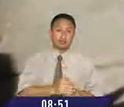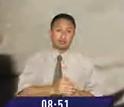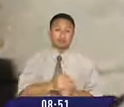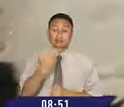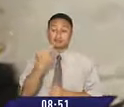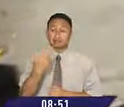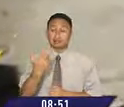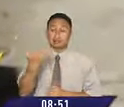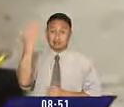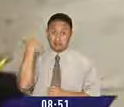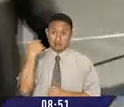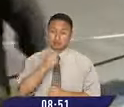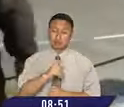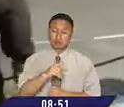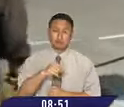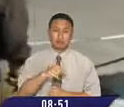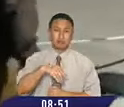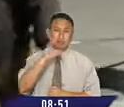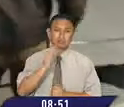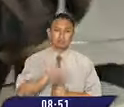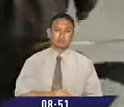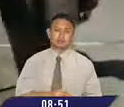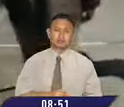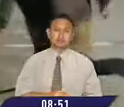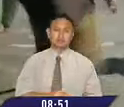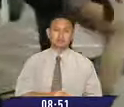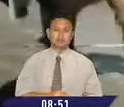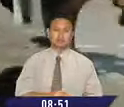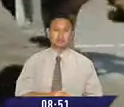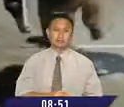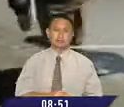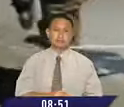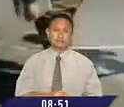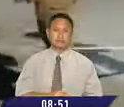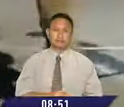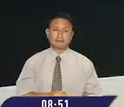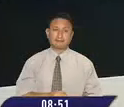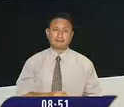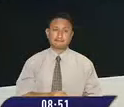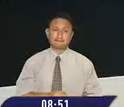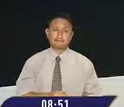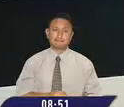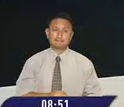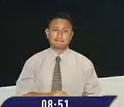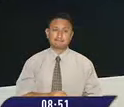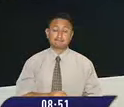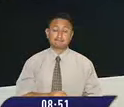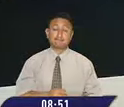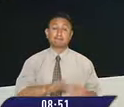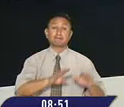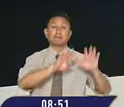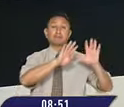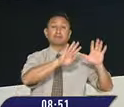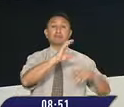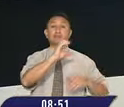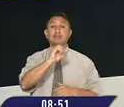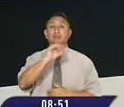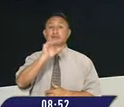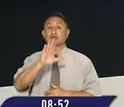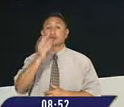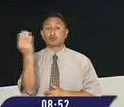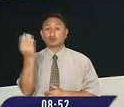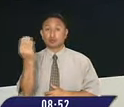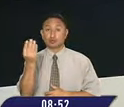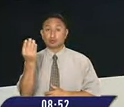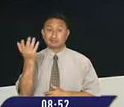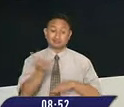que se registró en el 2021. Informó Marco Orellano. 905 cubetas de huevos que habían sido